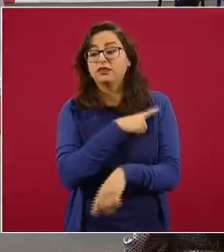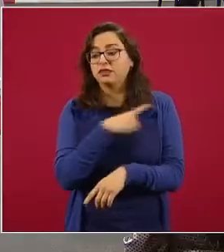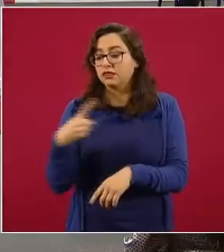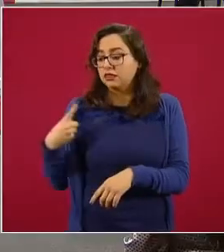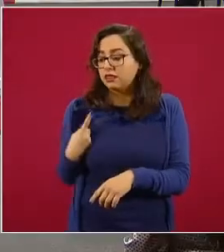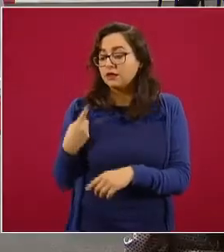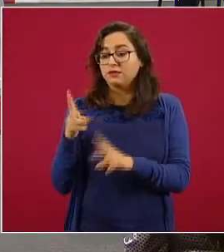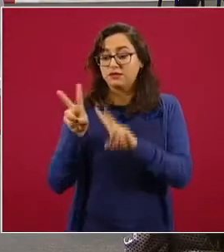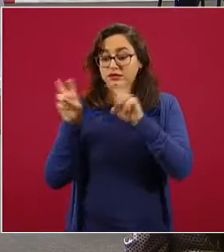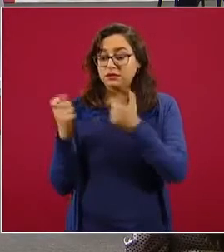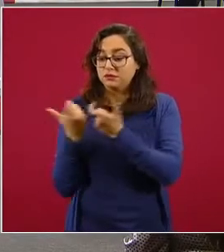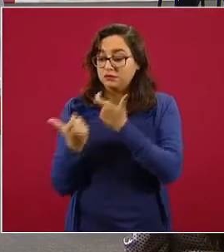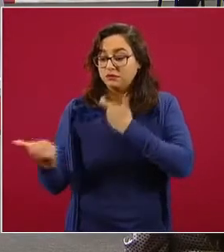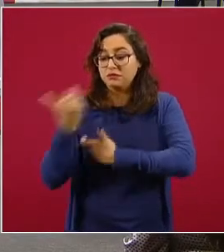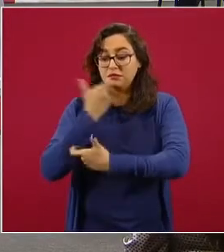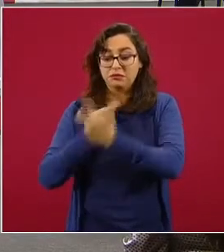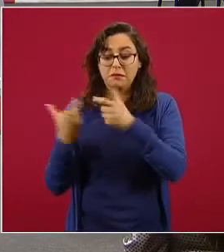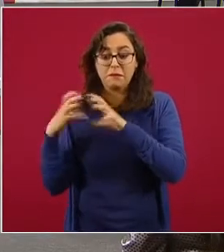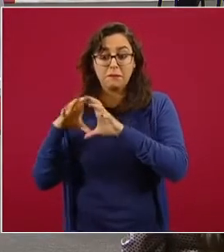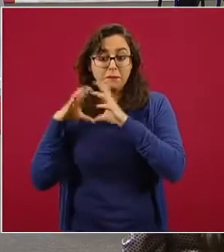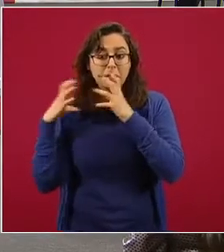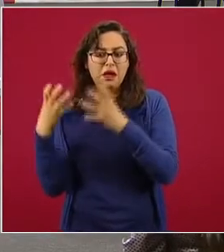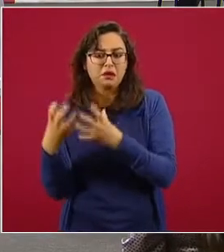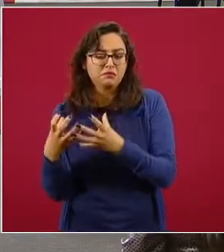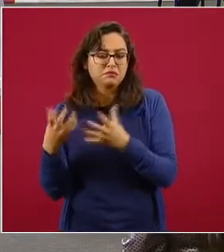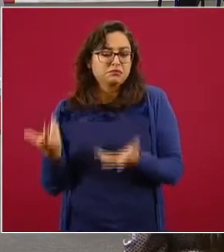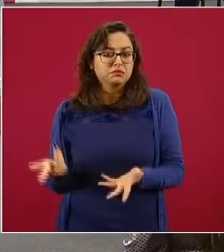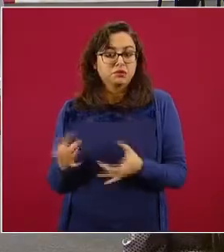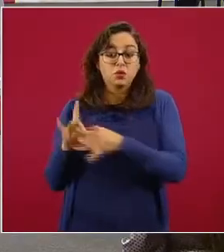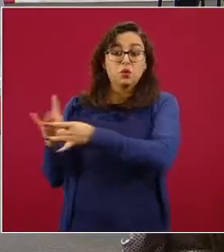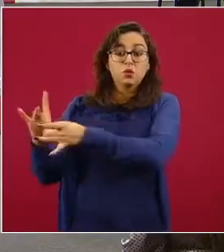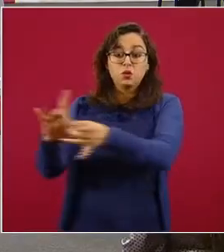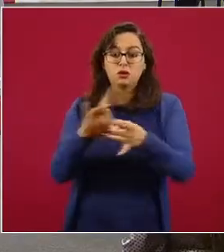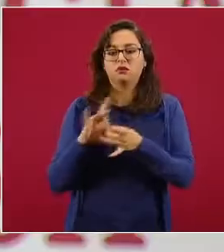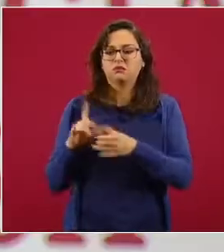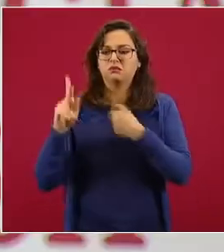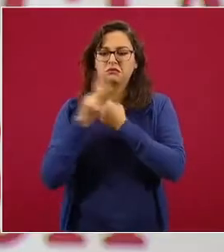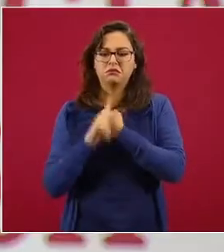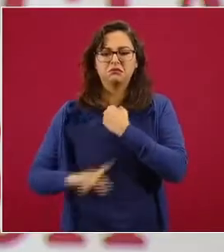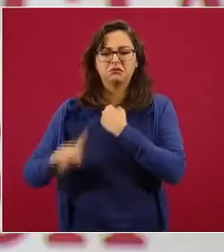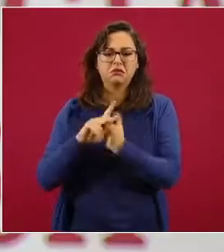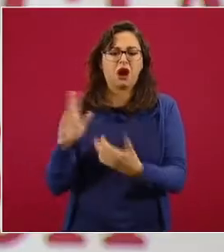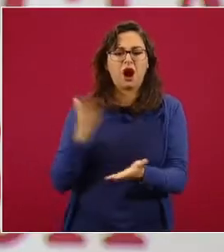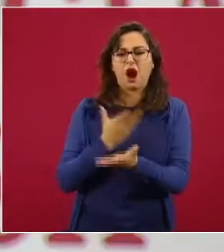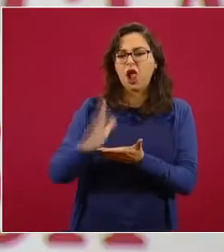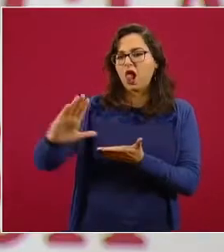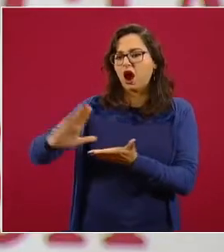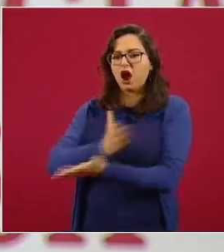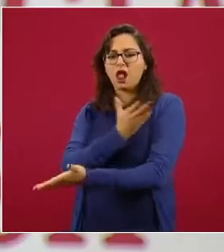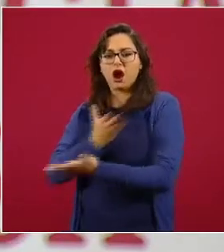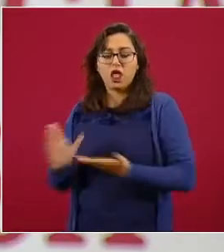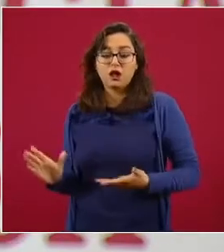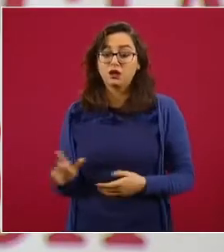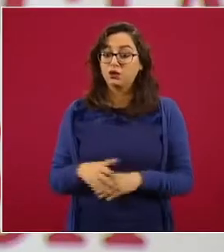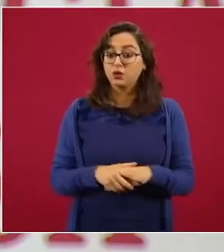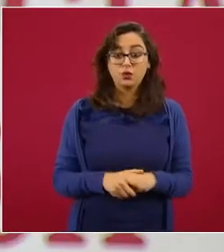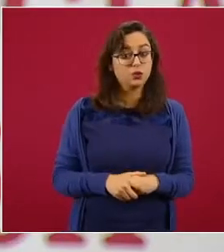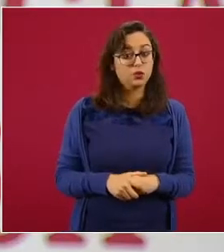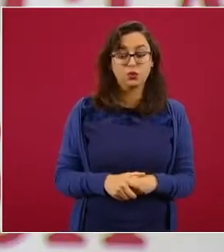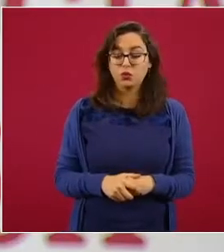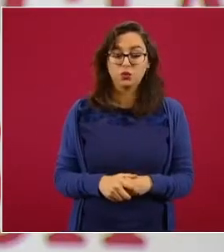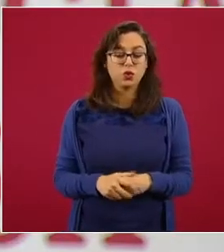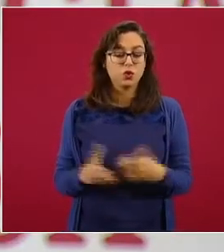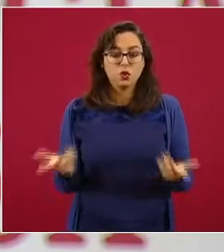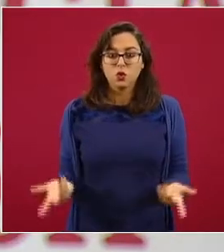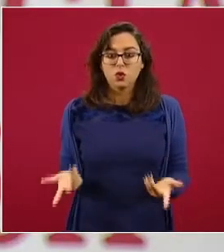económica global que no se va a lograr si cada país piensa solo en sí mismo. No va a ser suficiente con los trillones de dólares que Estados Unidos destine